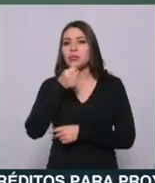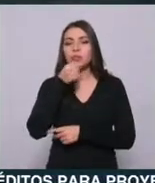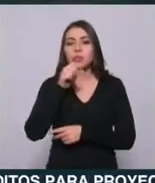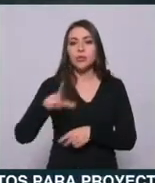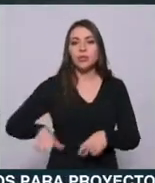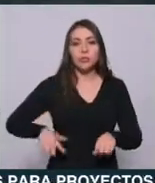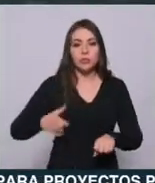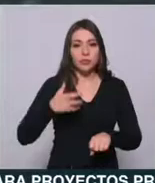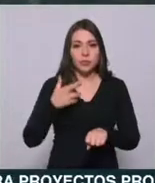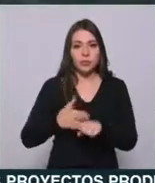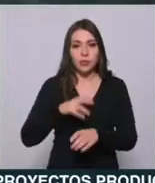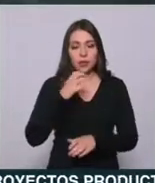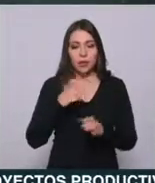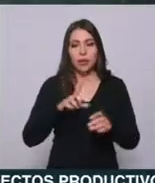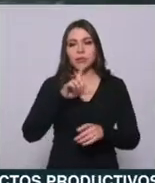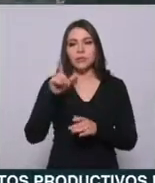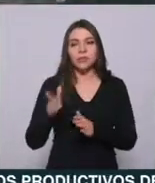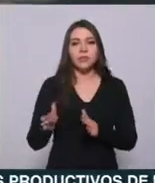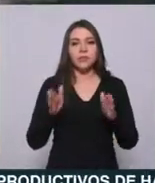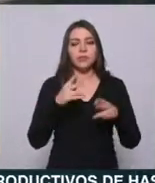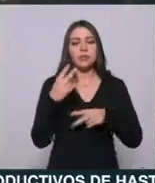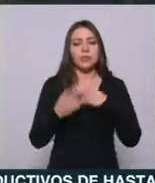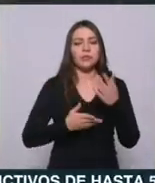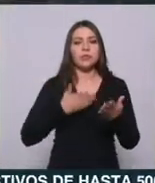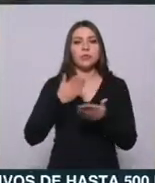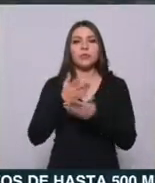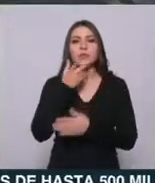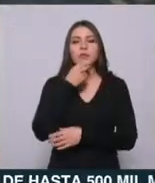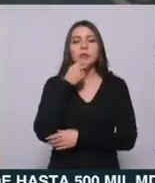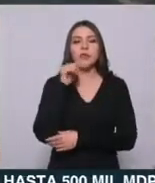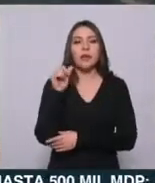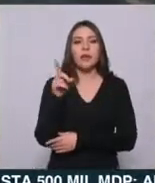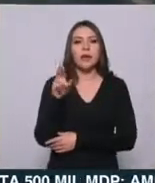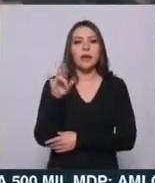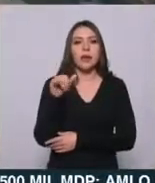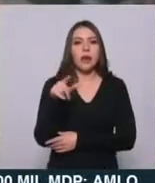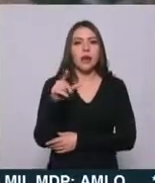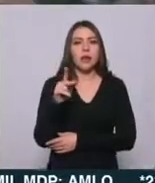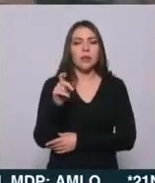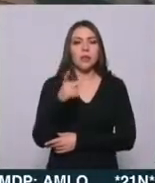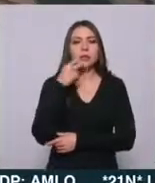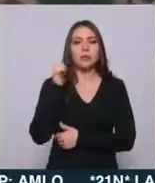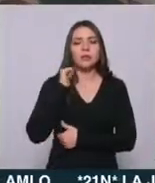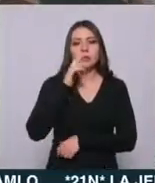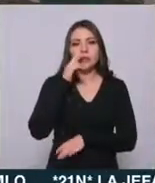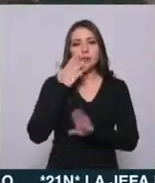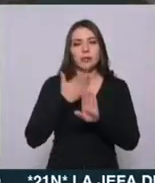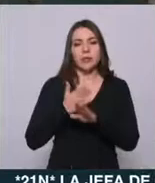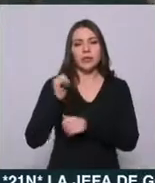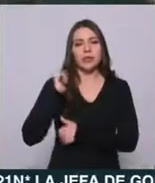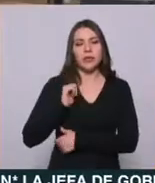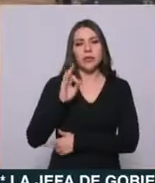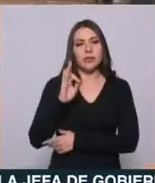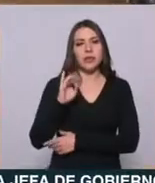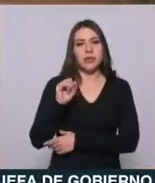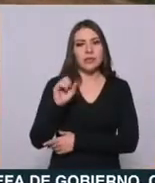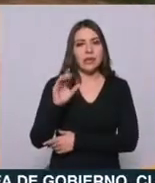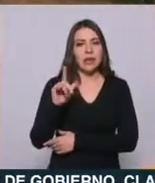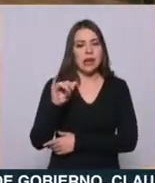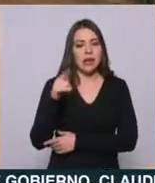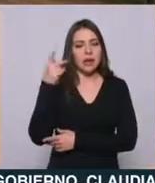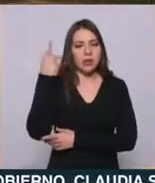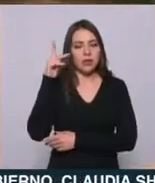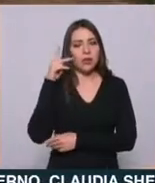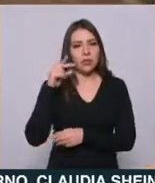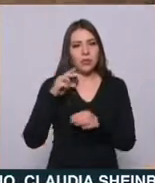gobernador, también salió a dar un mensaje a Adrián López Solís, el fiscal general del estado de Michoacán, y él pues ofreció transparencia total